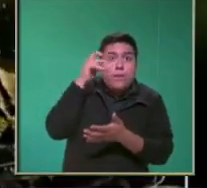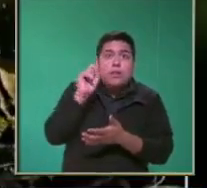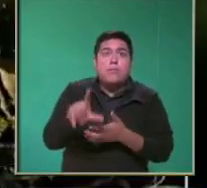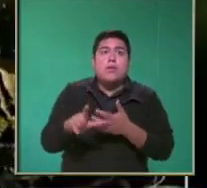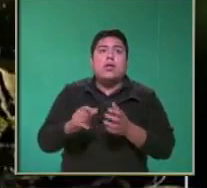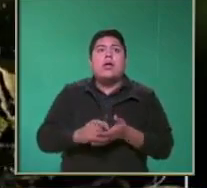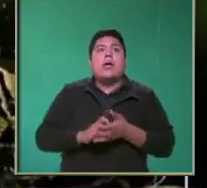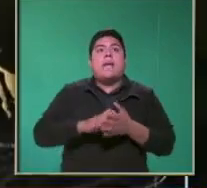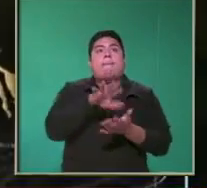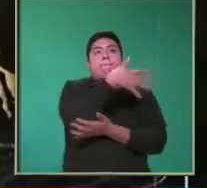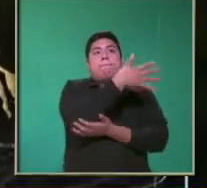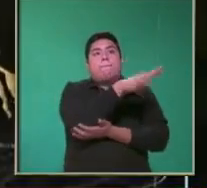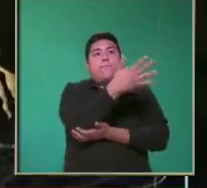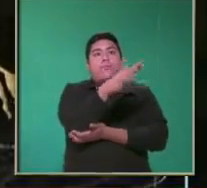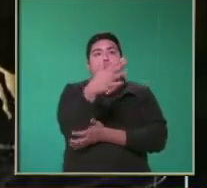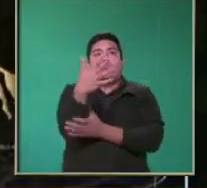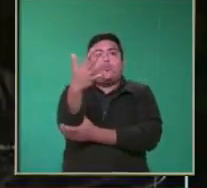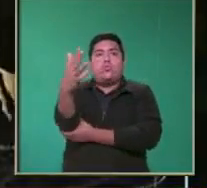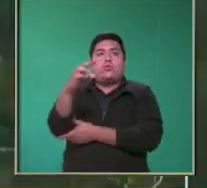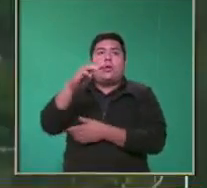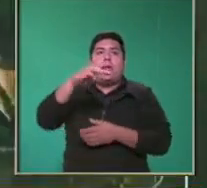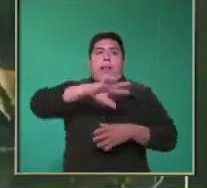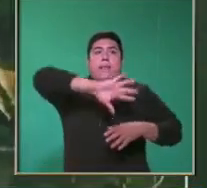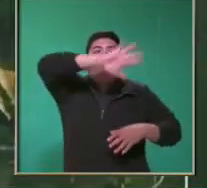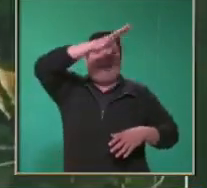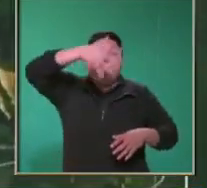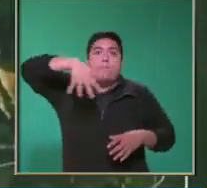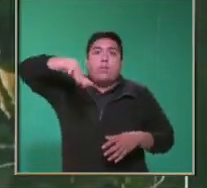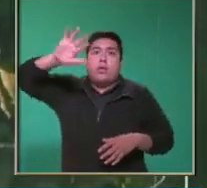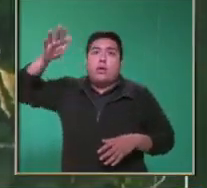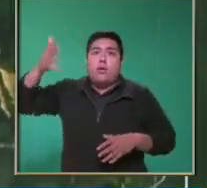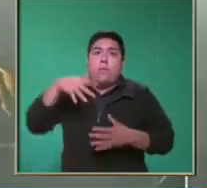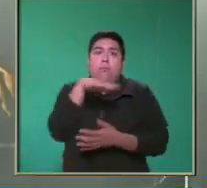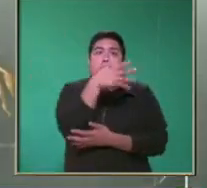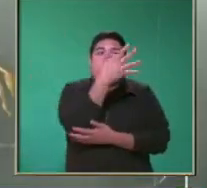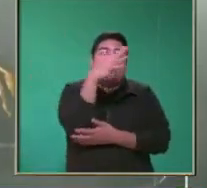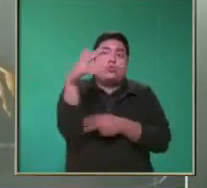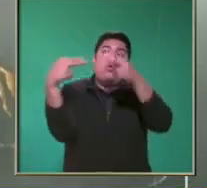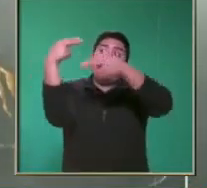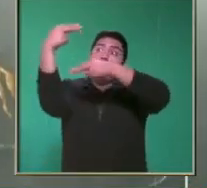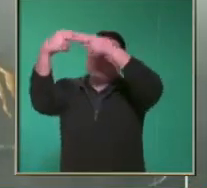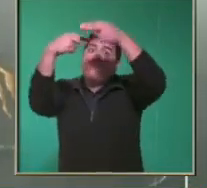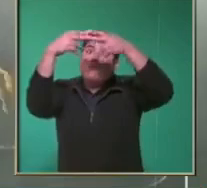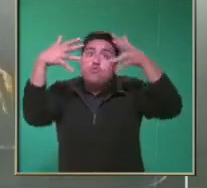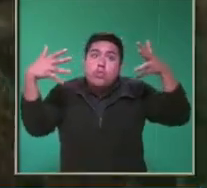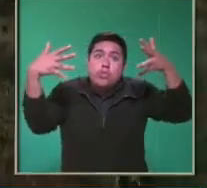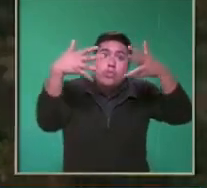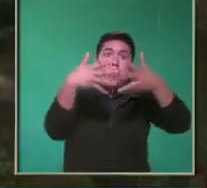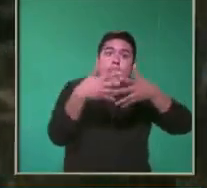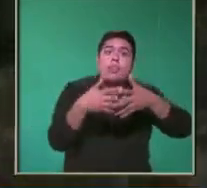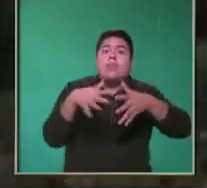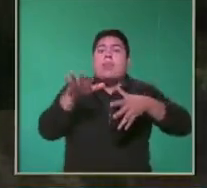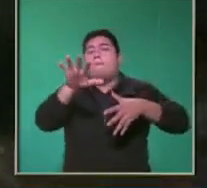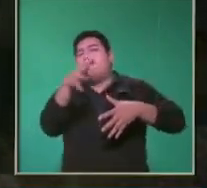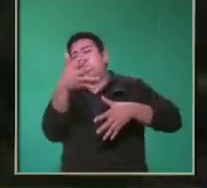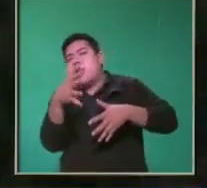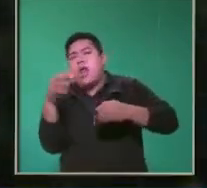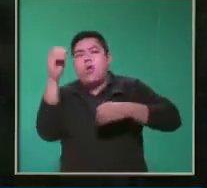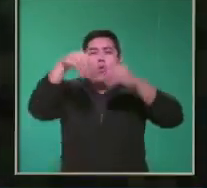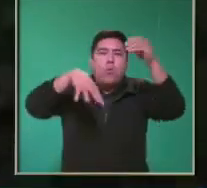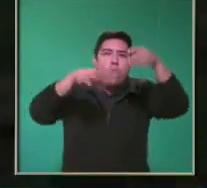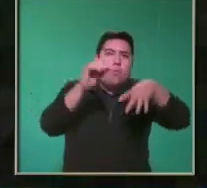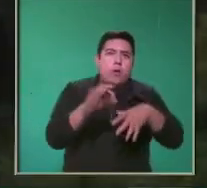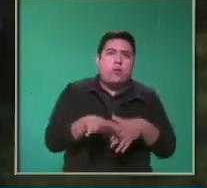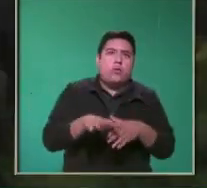bosque mesófilo de montaña, conocido también como bosque de niebla, se asocia al clima templado húmedo. Se extiende en el